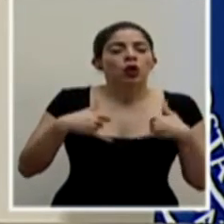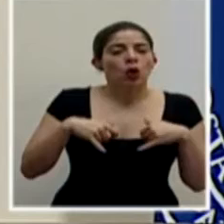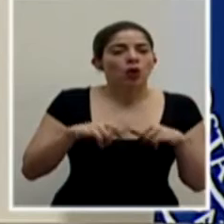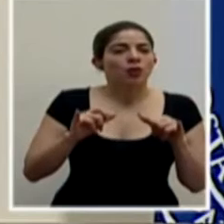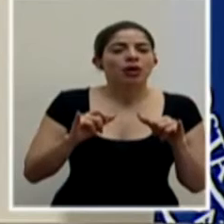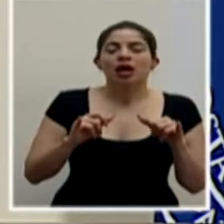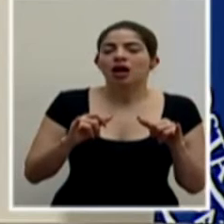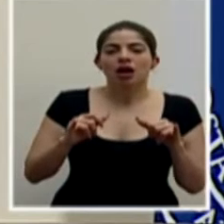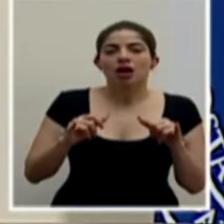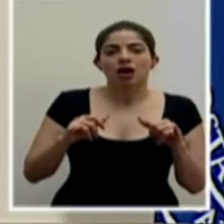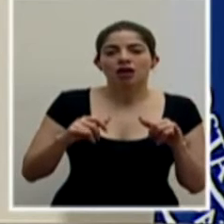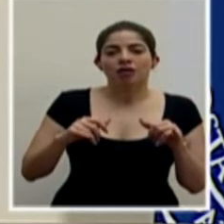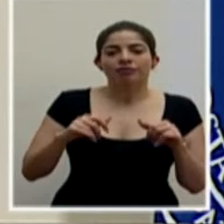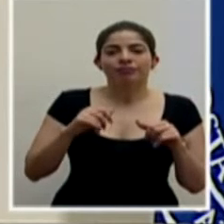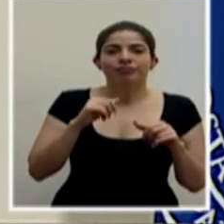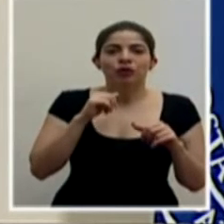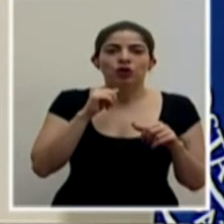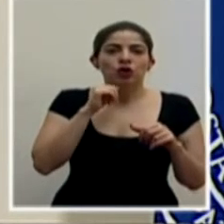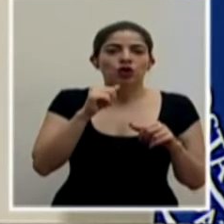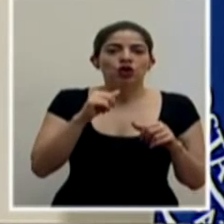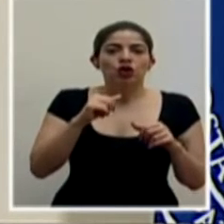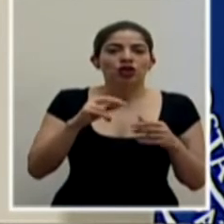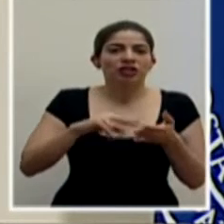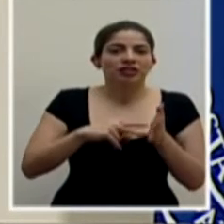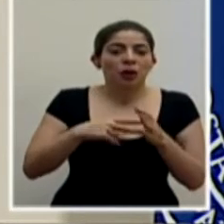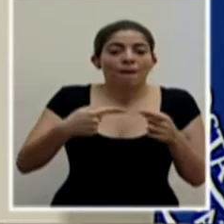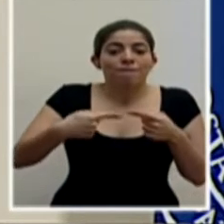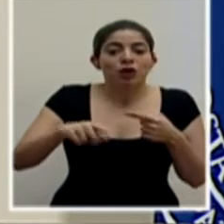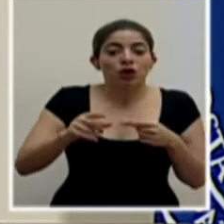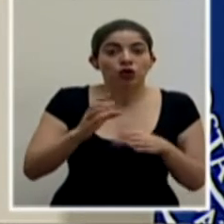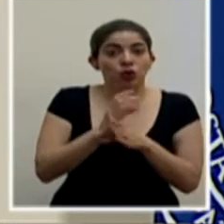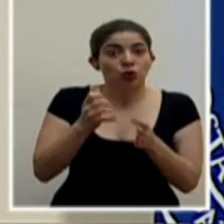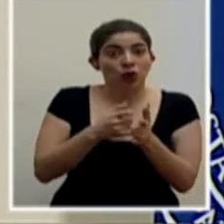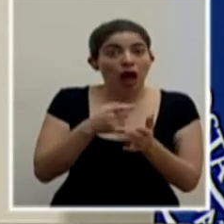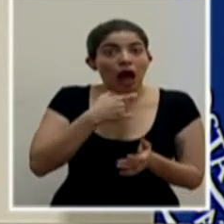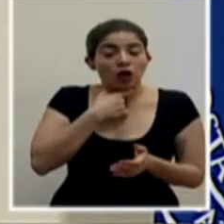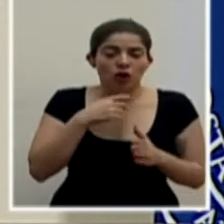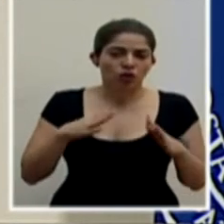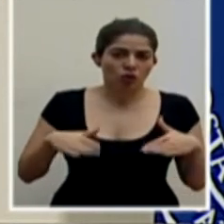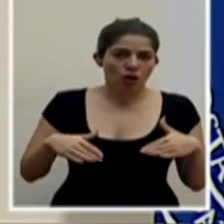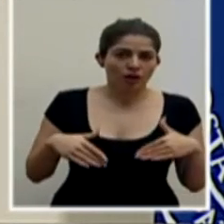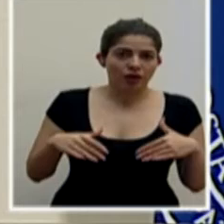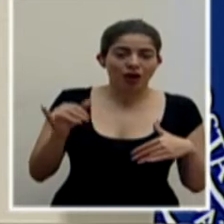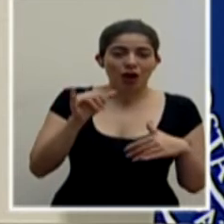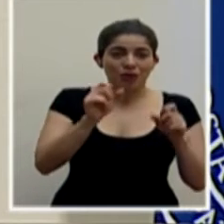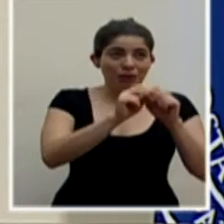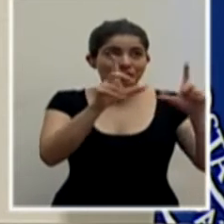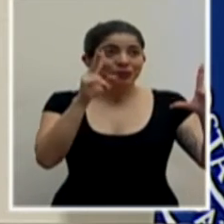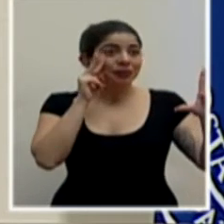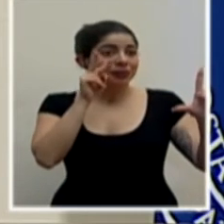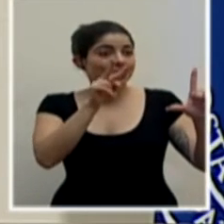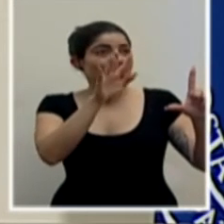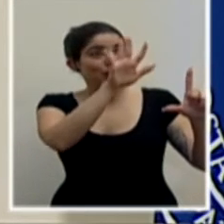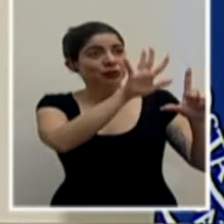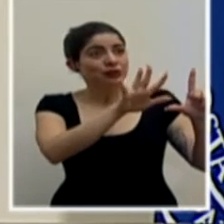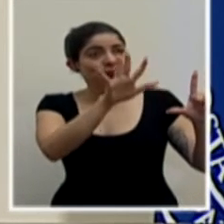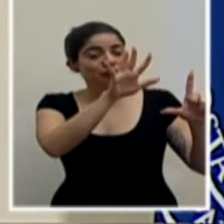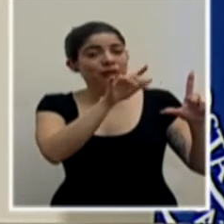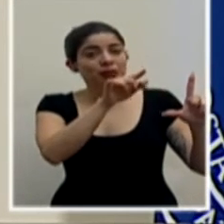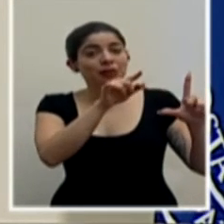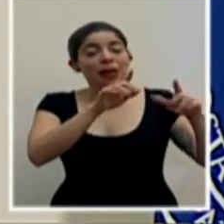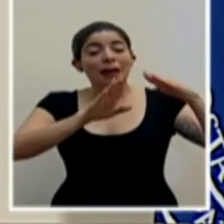no estamos cerca de saturar las UCIs. De hecho, como mencioné en la presentación,